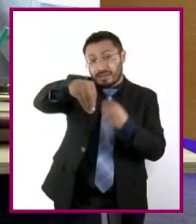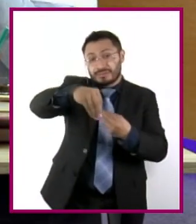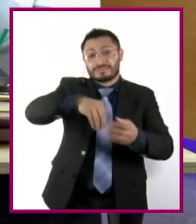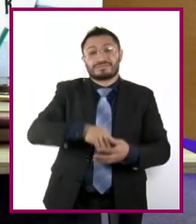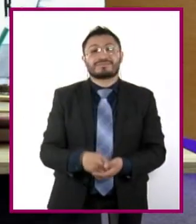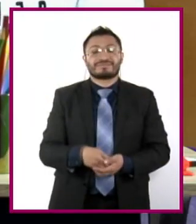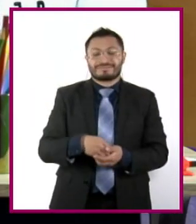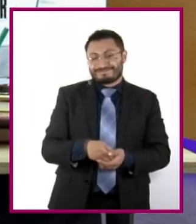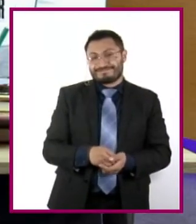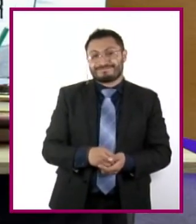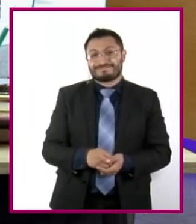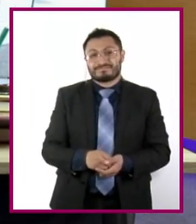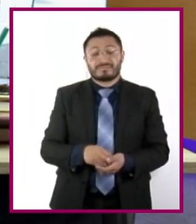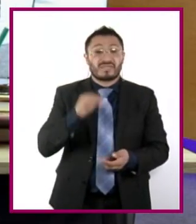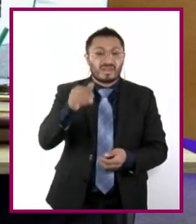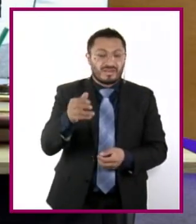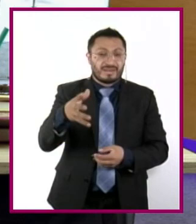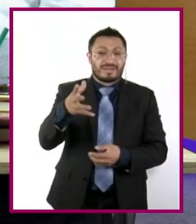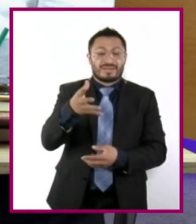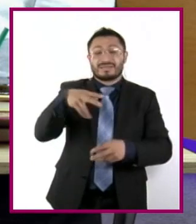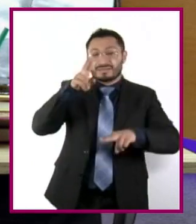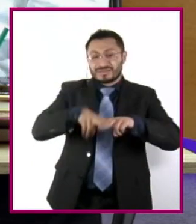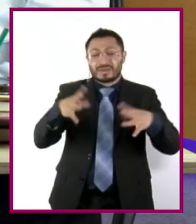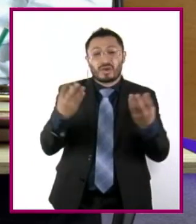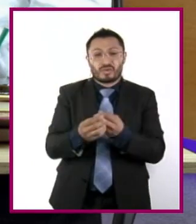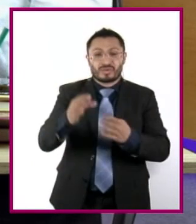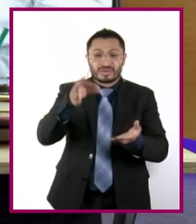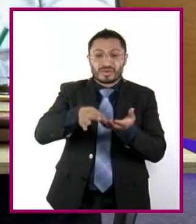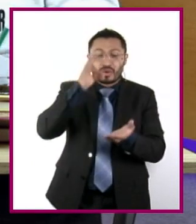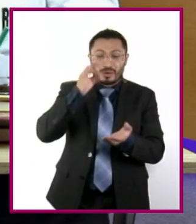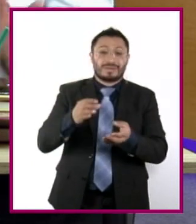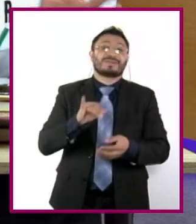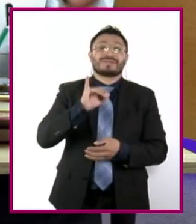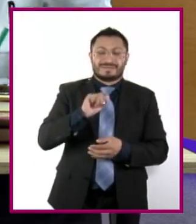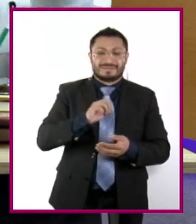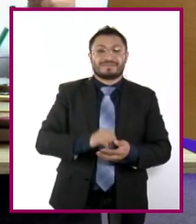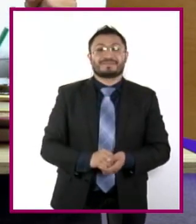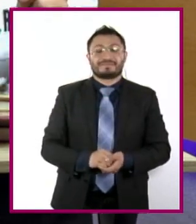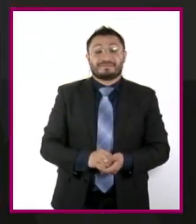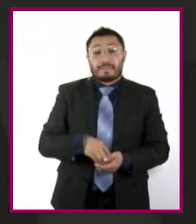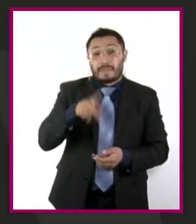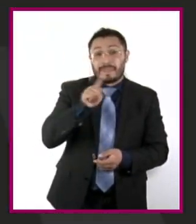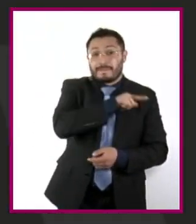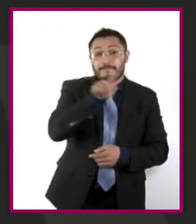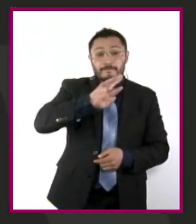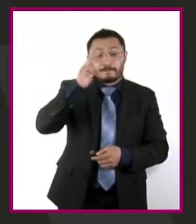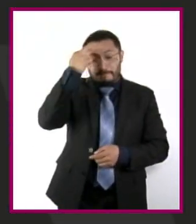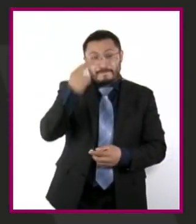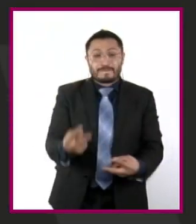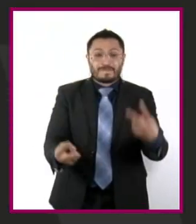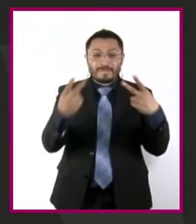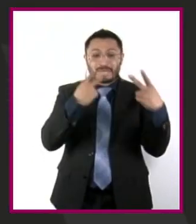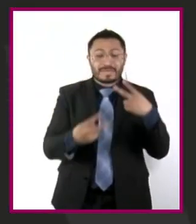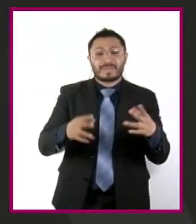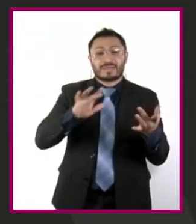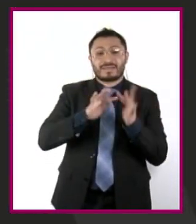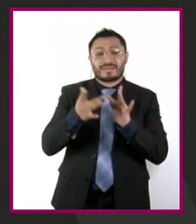persona. Sé empático. Oye, ¿nos sentamos a tomar un café? Ay, sí, capuchino. Sí. Ah, pero recuerden visitarnos en nuestras redes